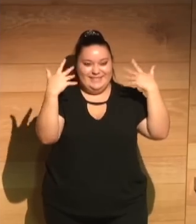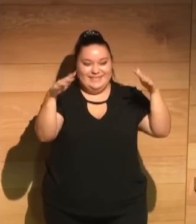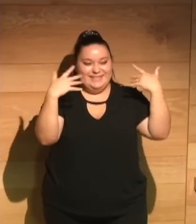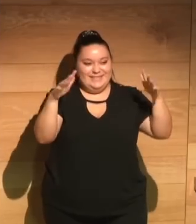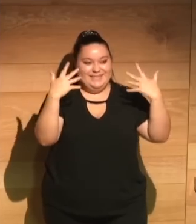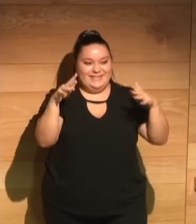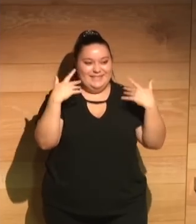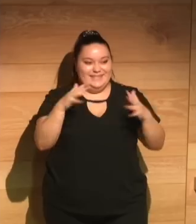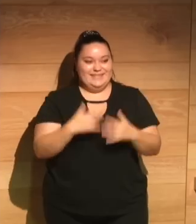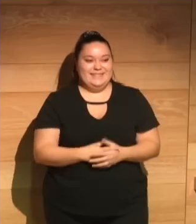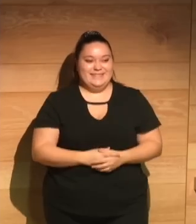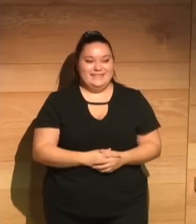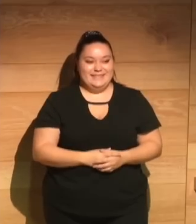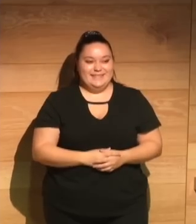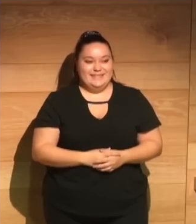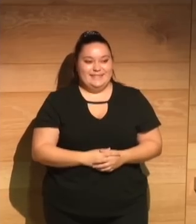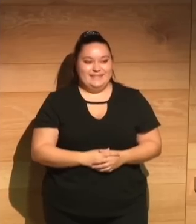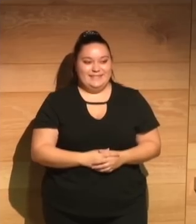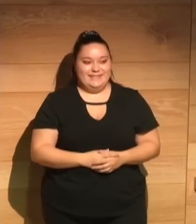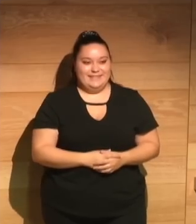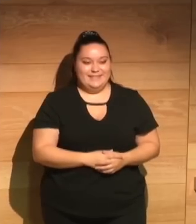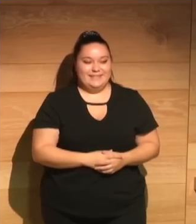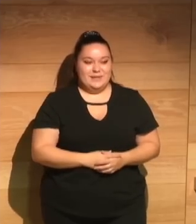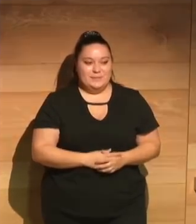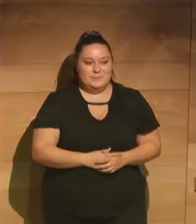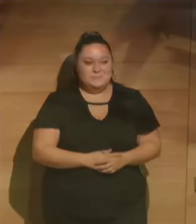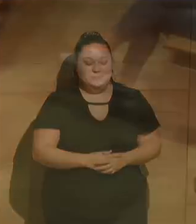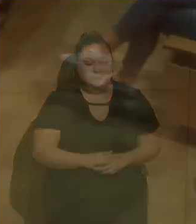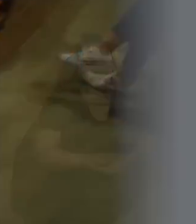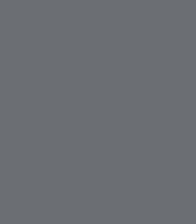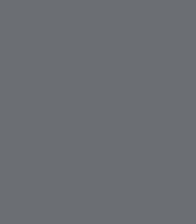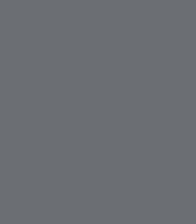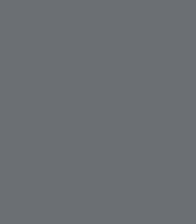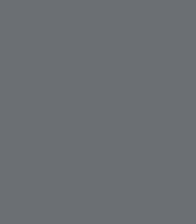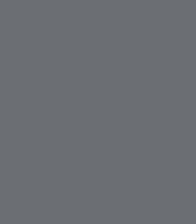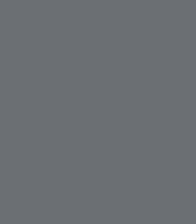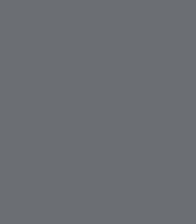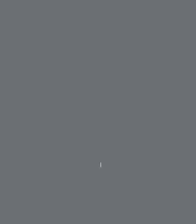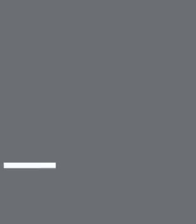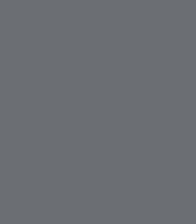¡Ay, qué emoción! Que pensaba que no se inventaba el final.